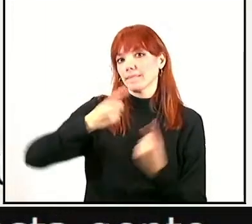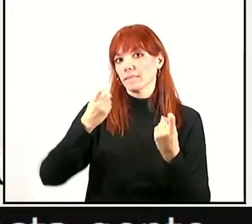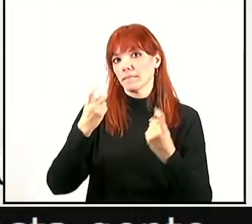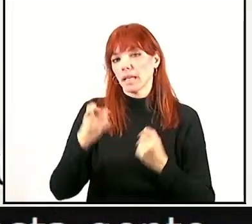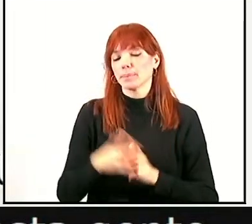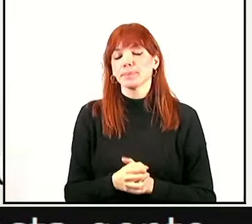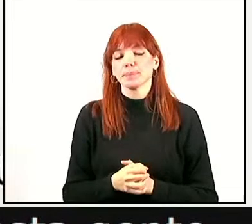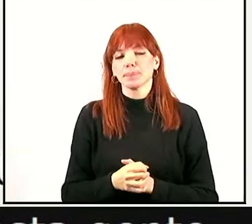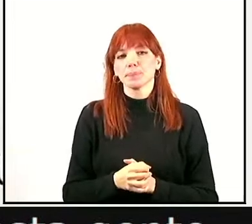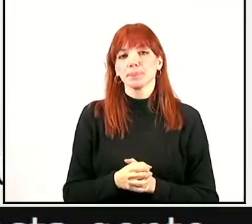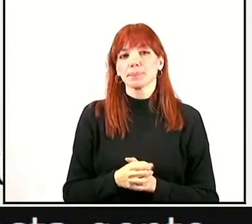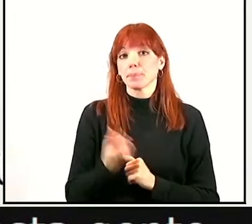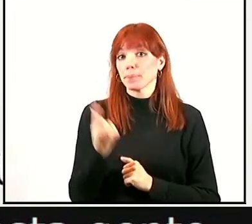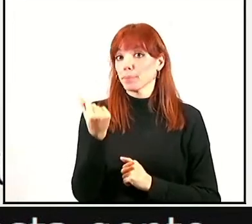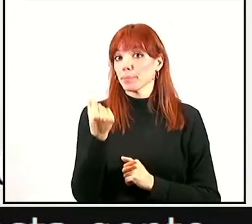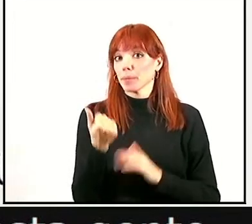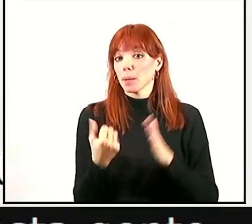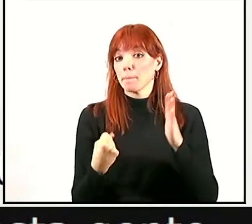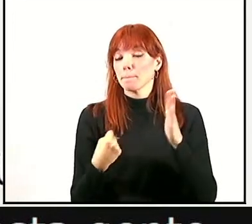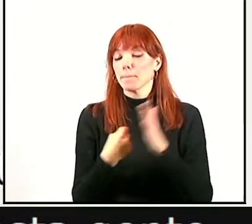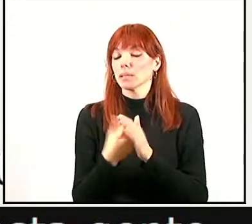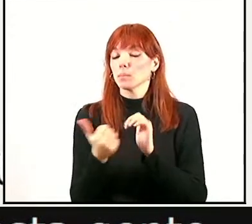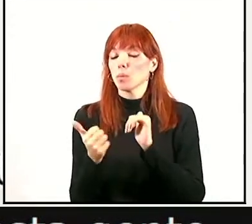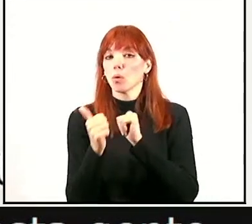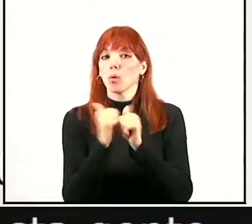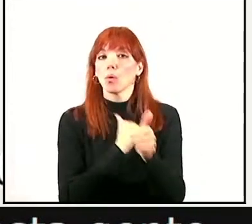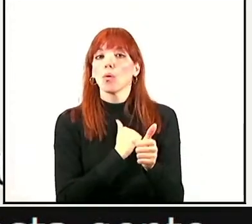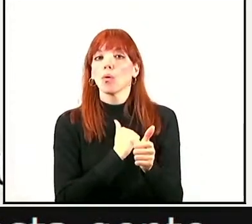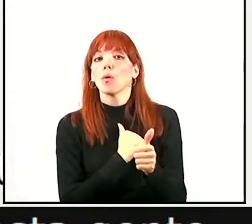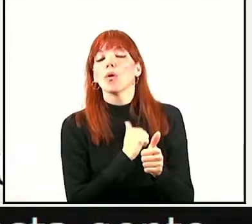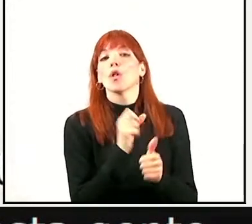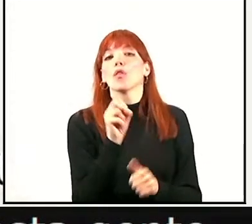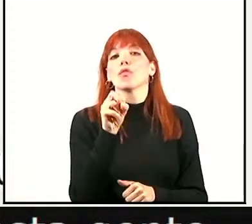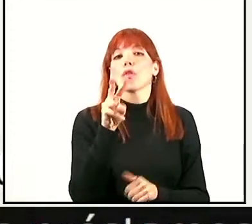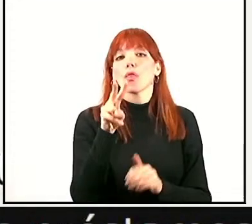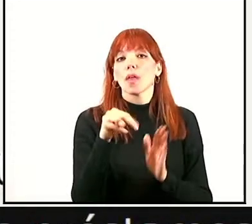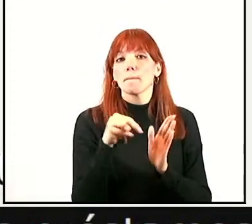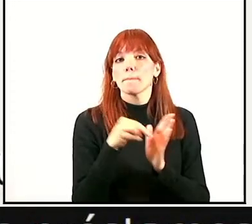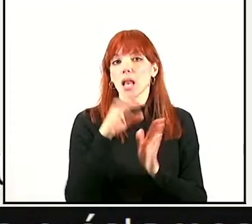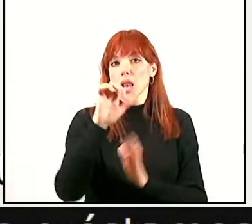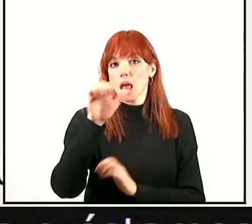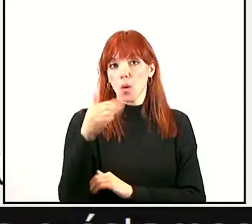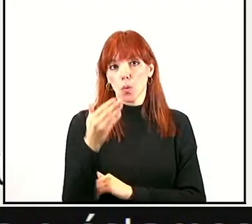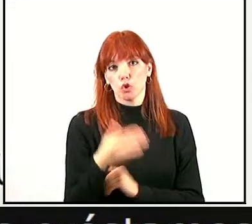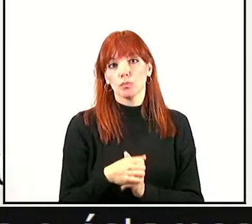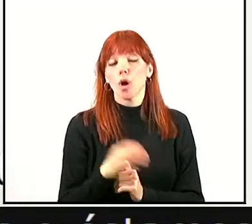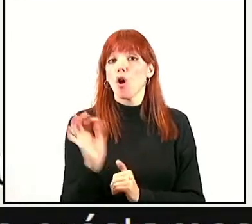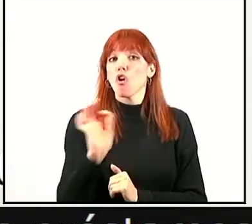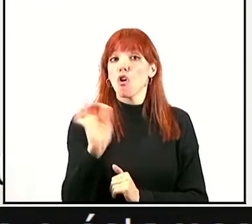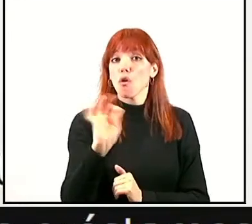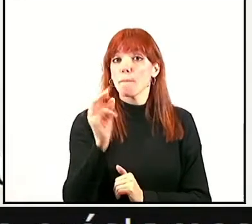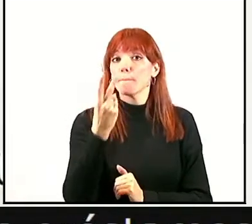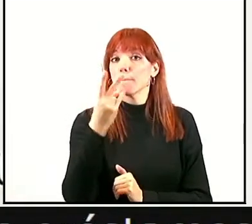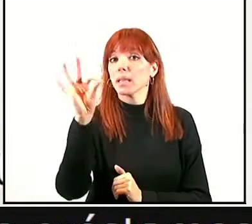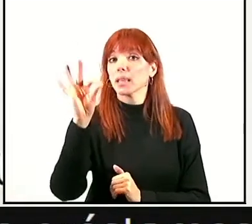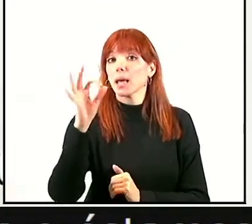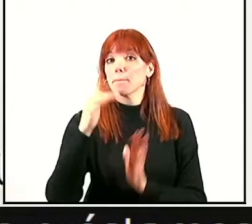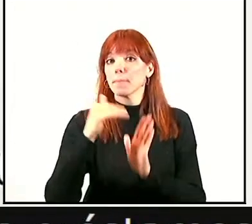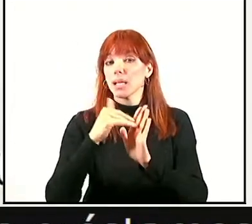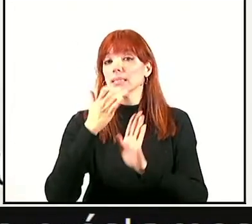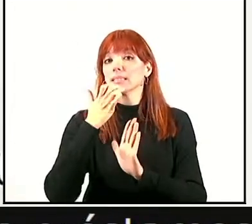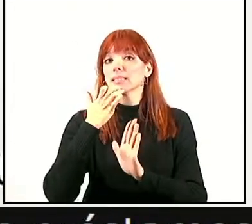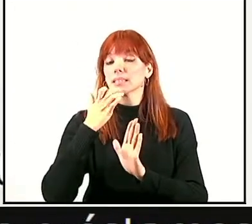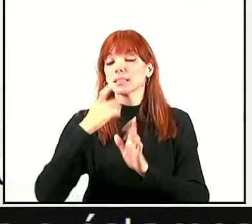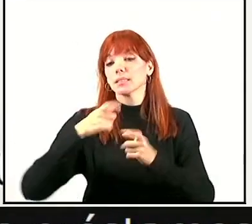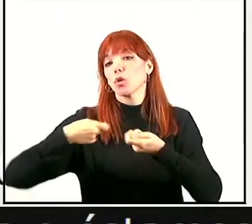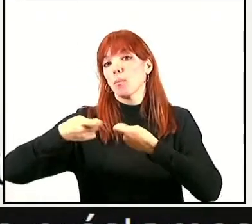El importe máximo de estos préstamos sería de 12.000 euros o 20.000 por establecimiento